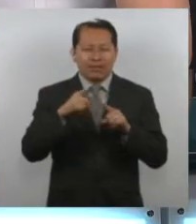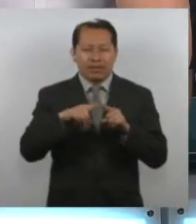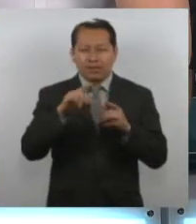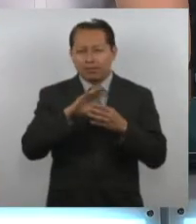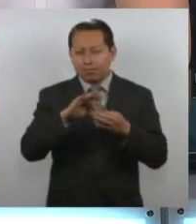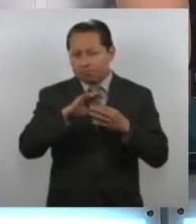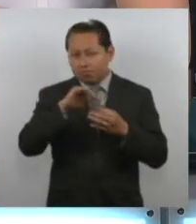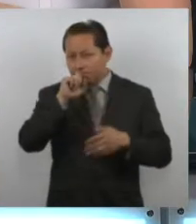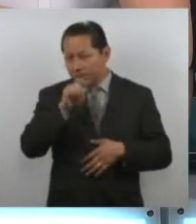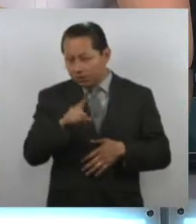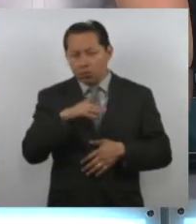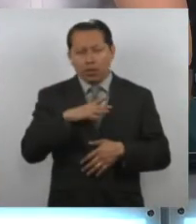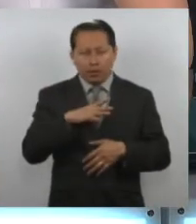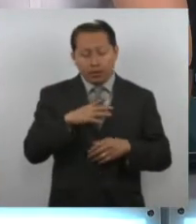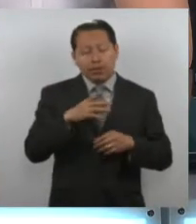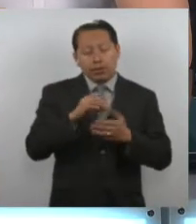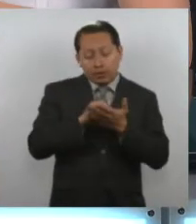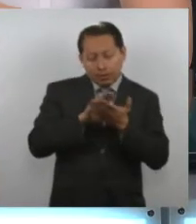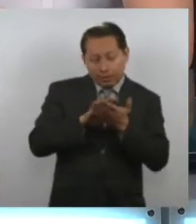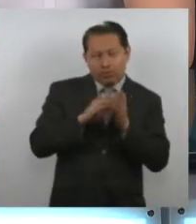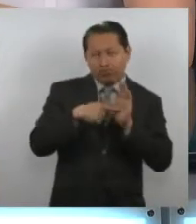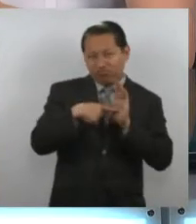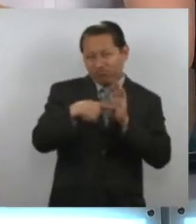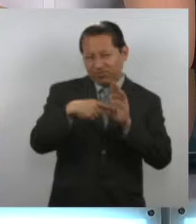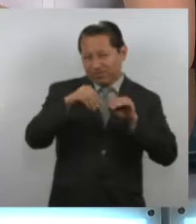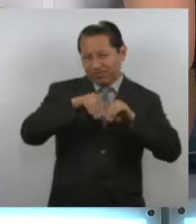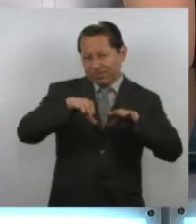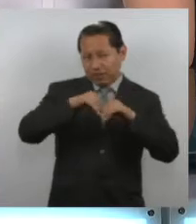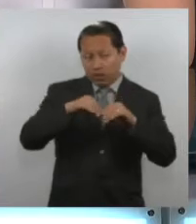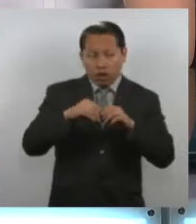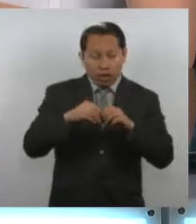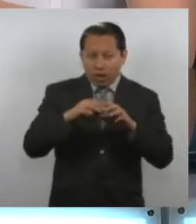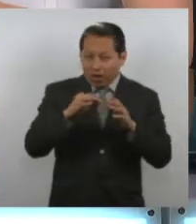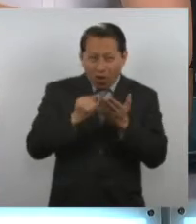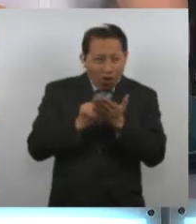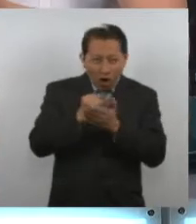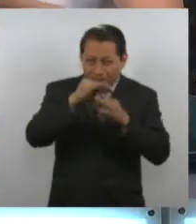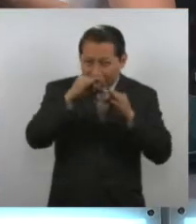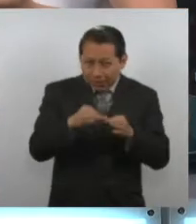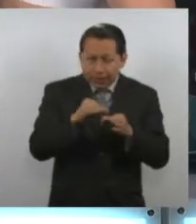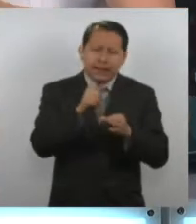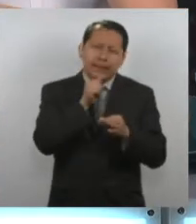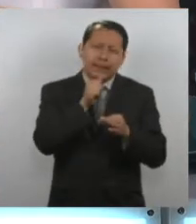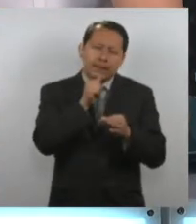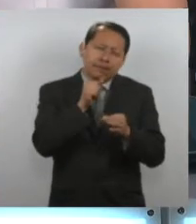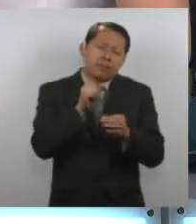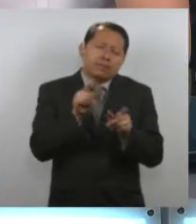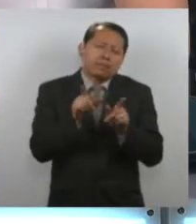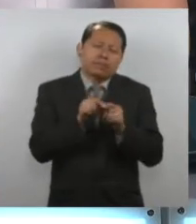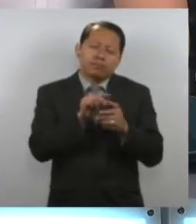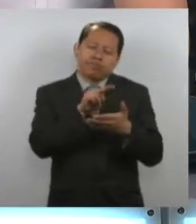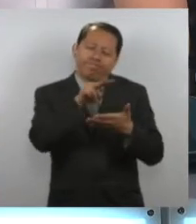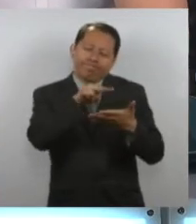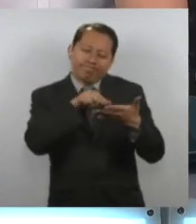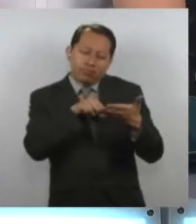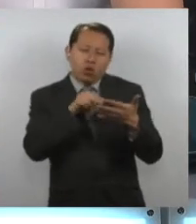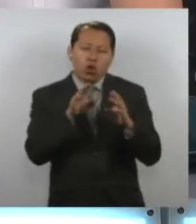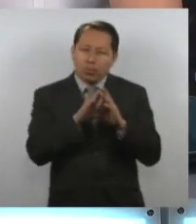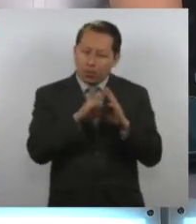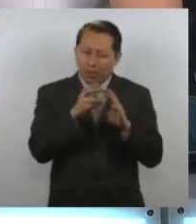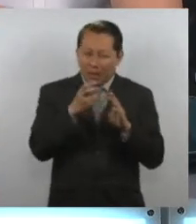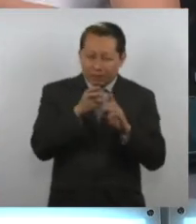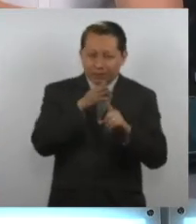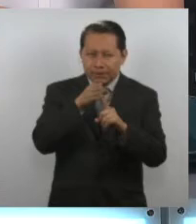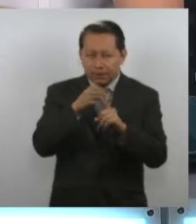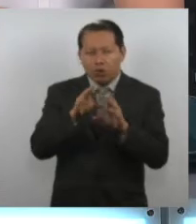vieron públicos, ¿no? Que no están confirmados oficialmente, pero que por ahí va, digamos, la línea de las iniciativas